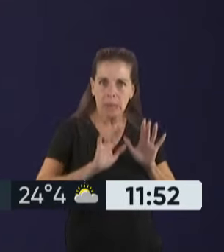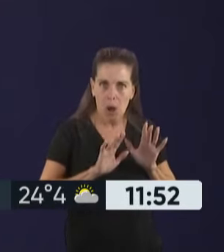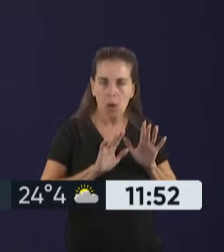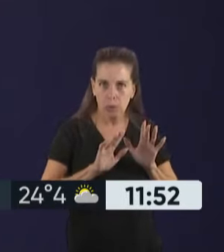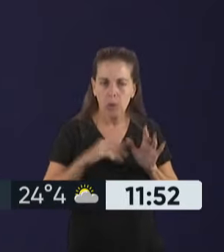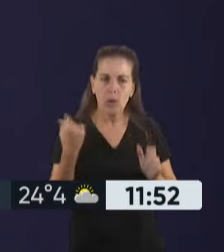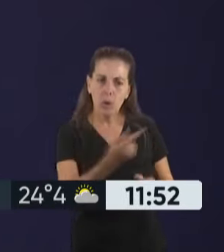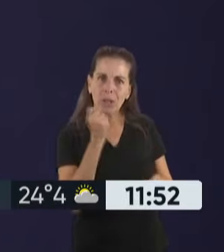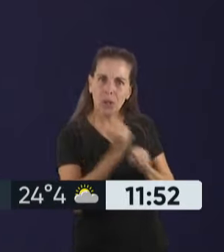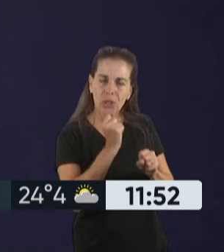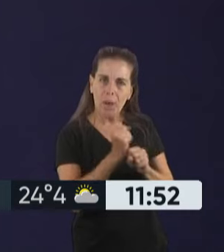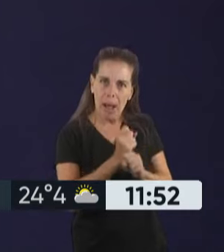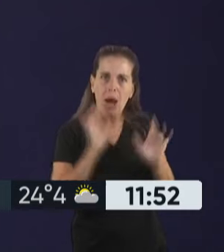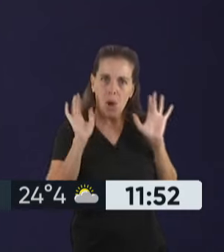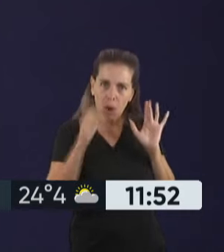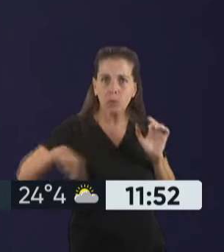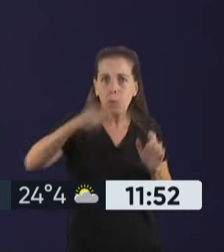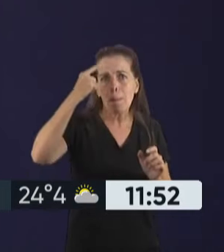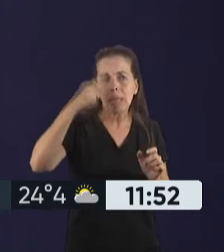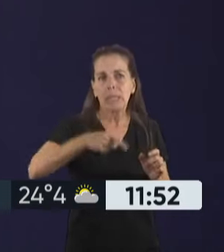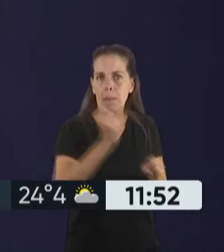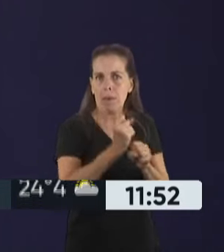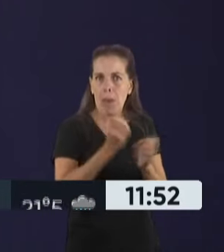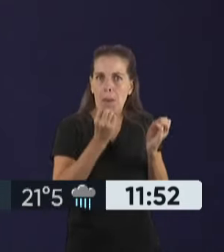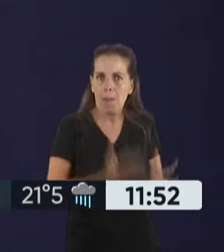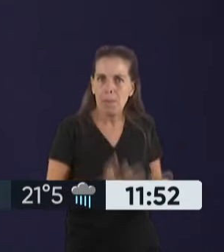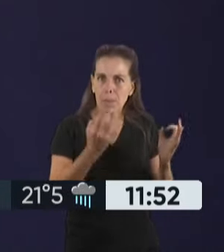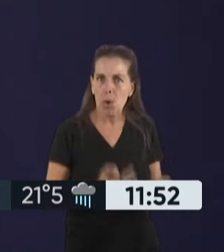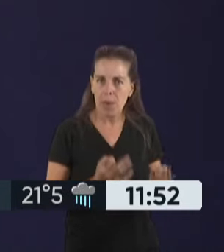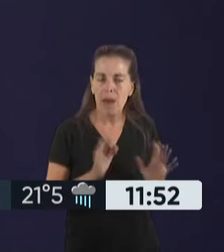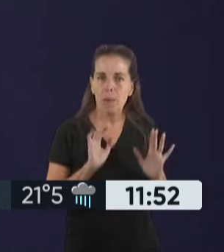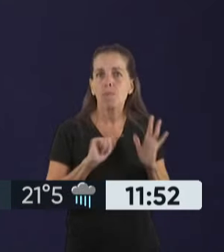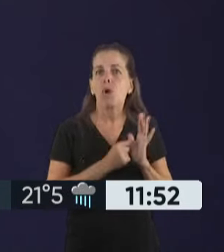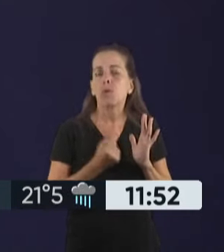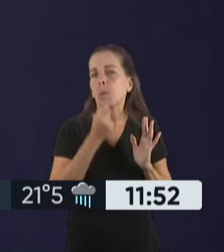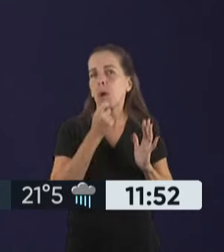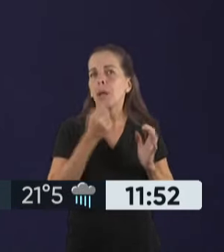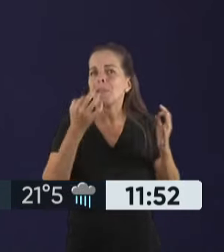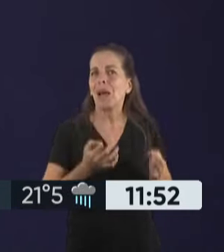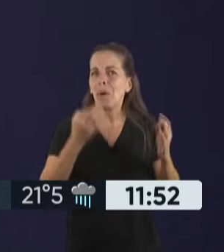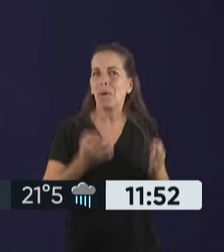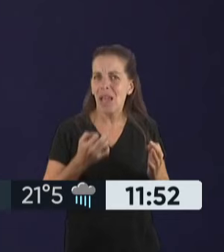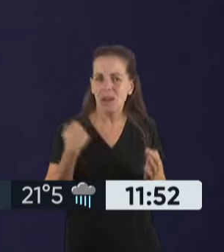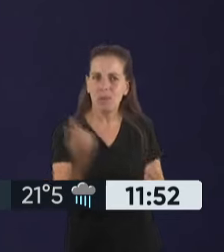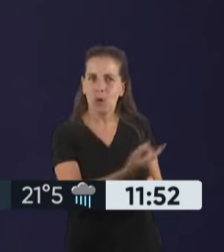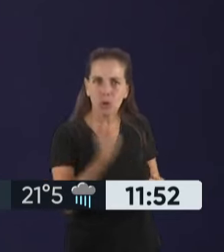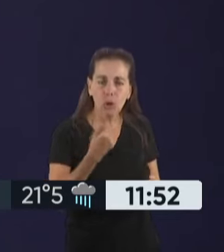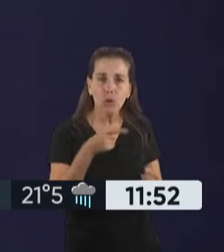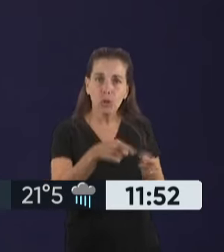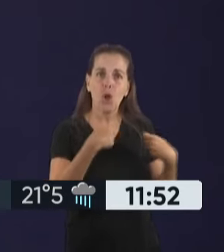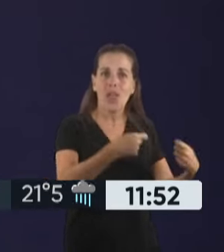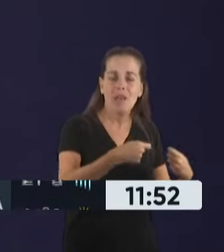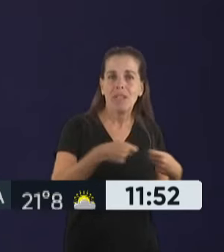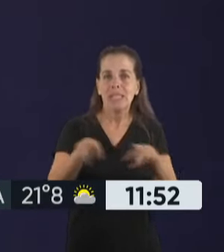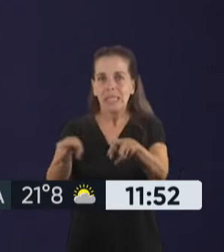en lo que estamos haciendo sino que además considera que lo estamos haciendo bien Así que y una de las cosas que estamos haciendo bien es haber transformado el déficit